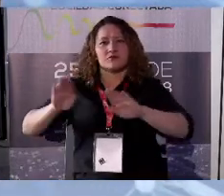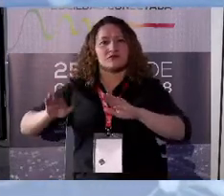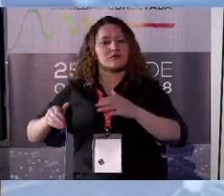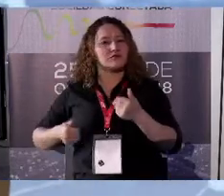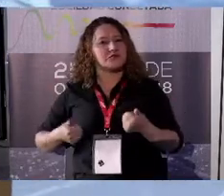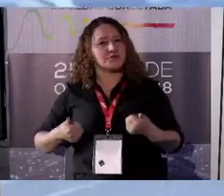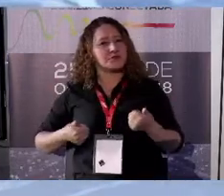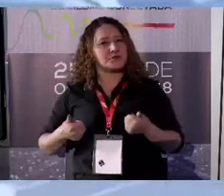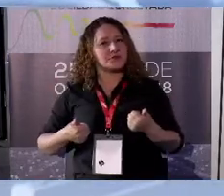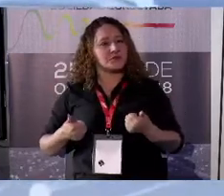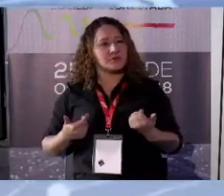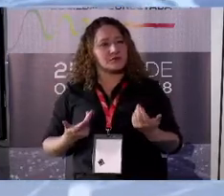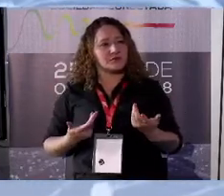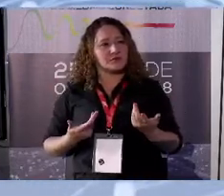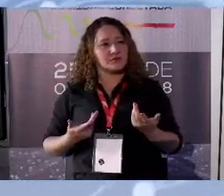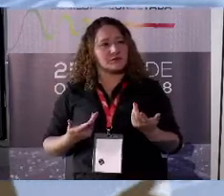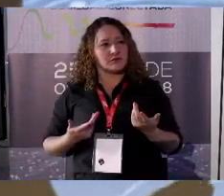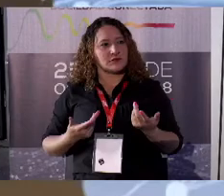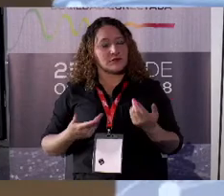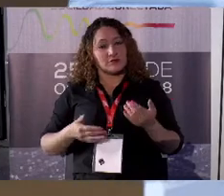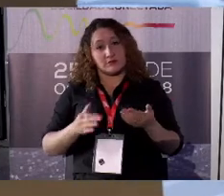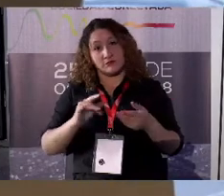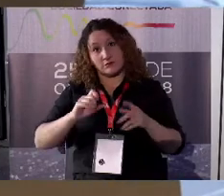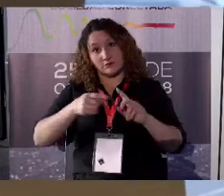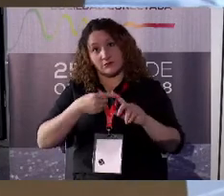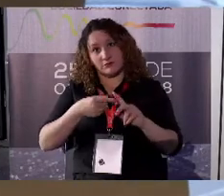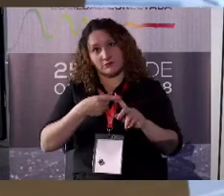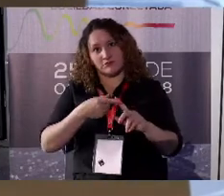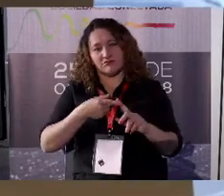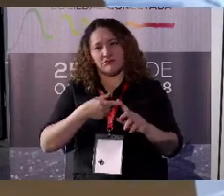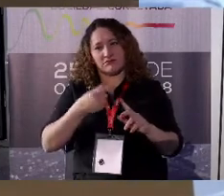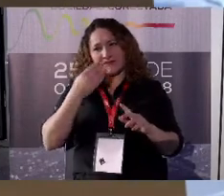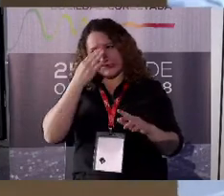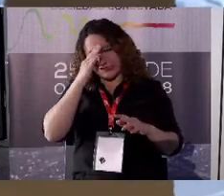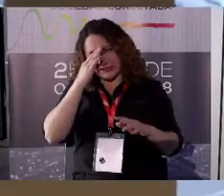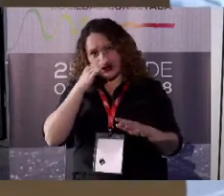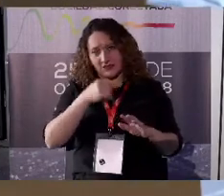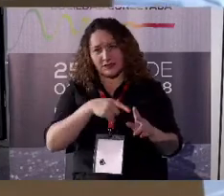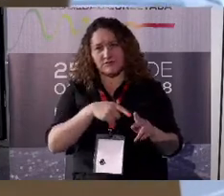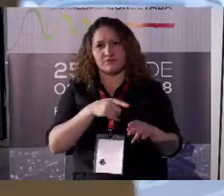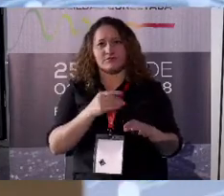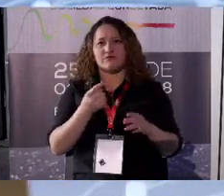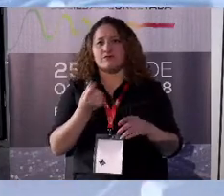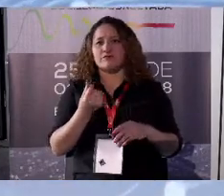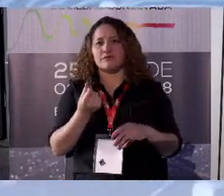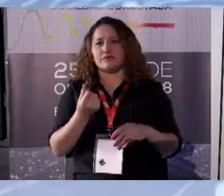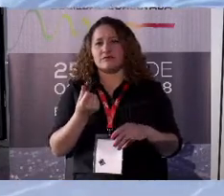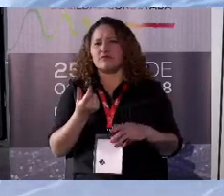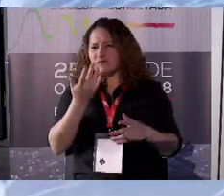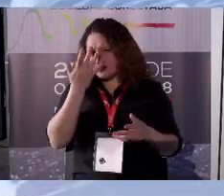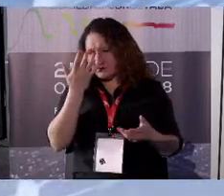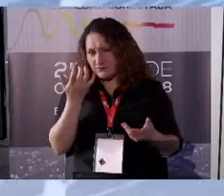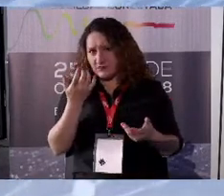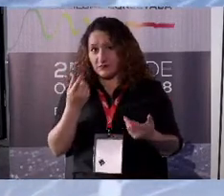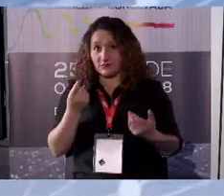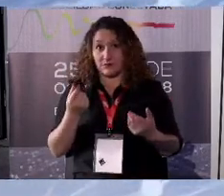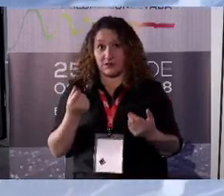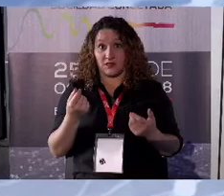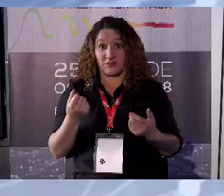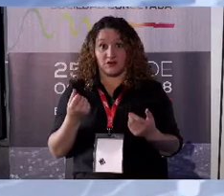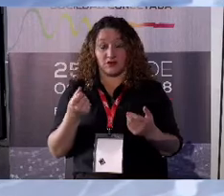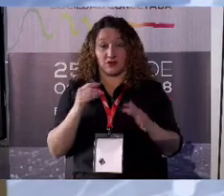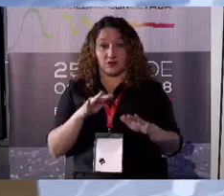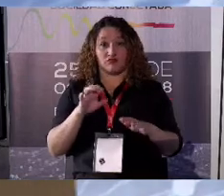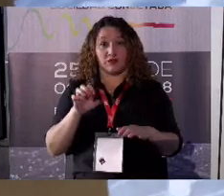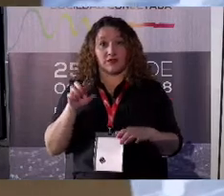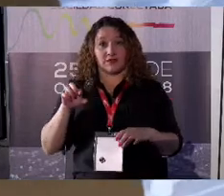busca resolver? Primero, la incertidumbre de los precios. Por lo siguiente, porque saber cuál es el precio del